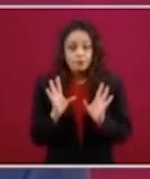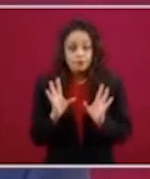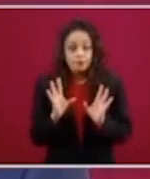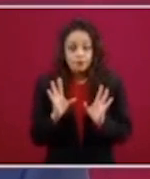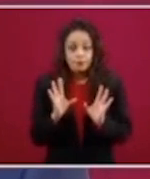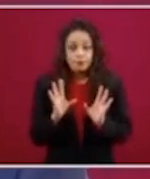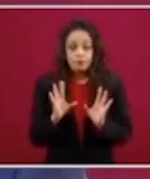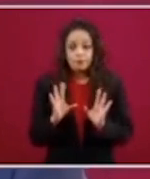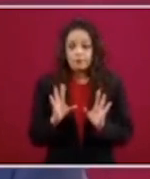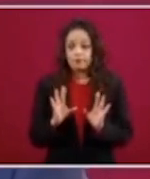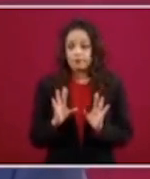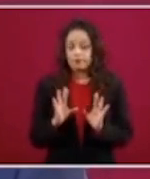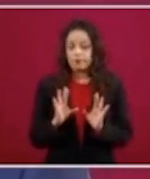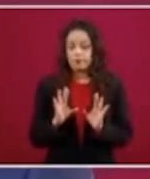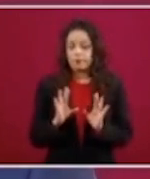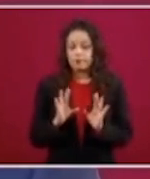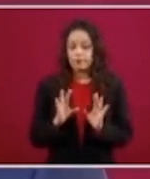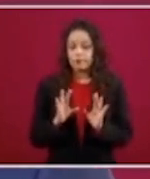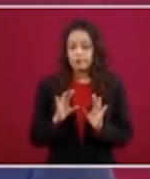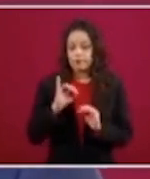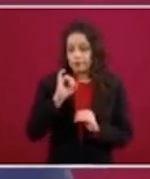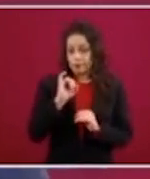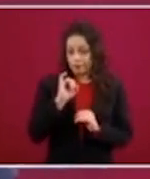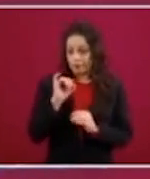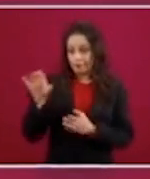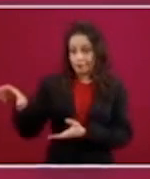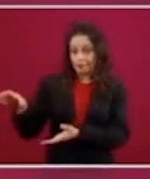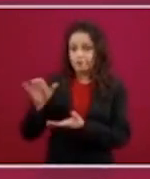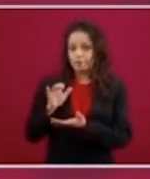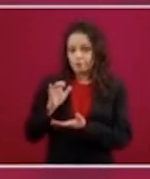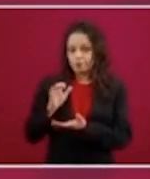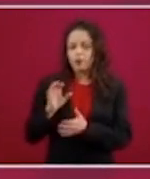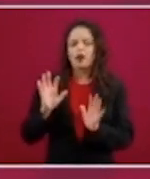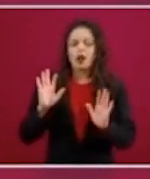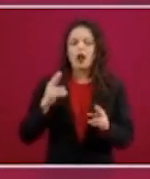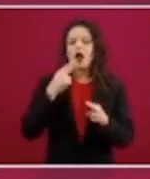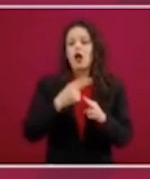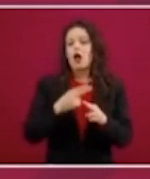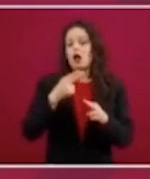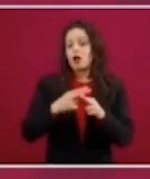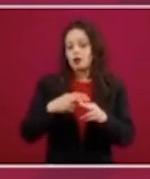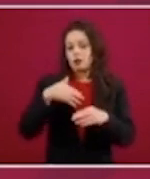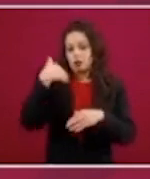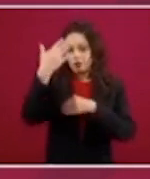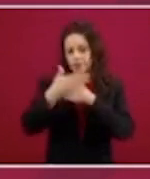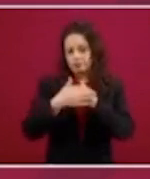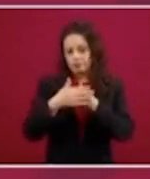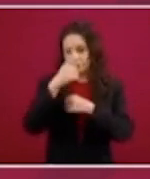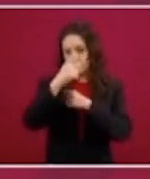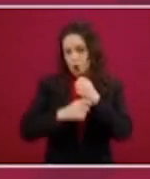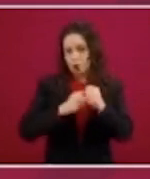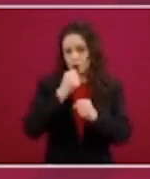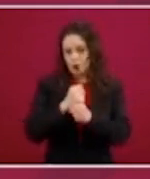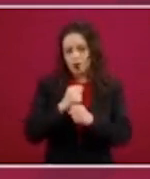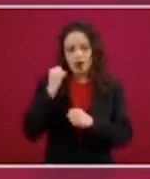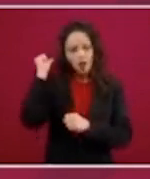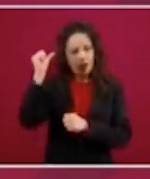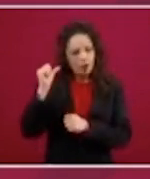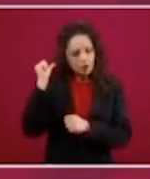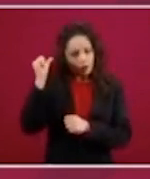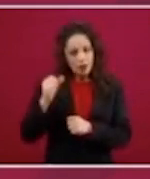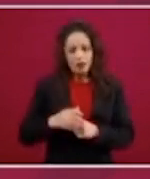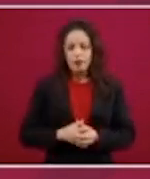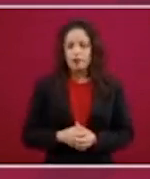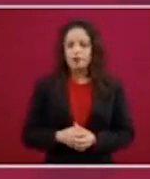de que nos correspondan, se entregarían en abril del año próximo.